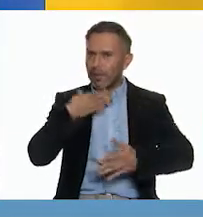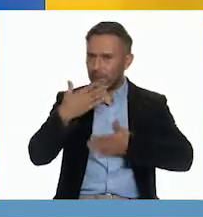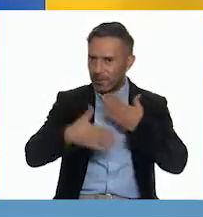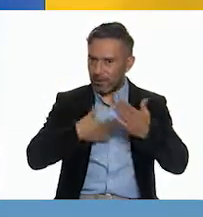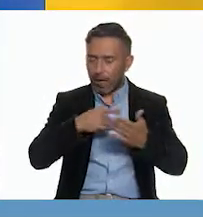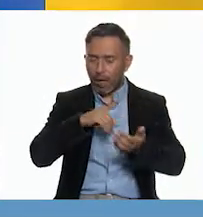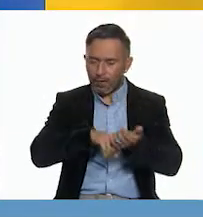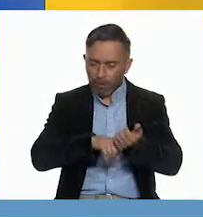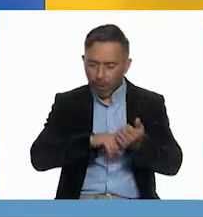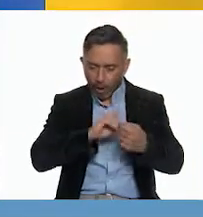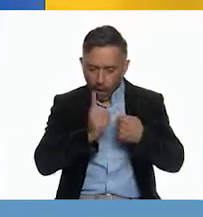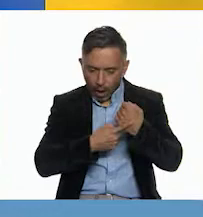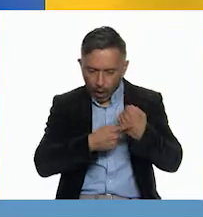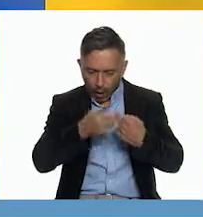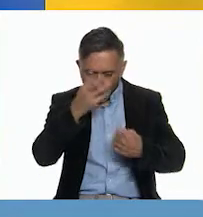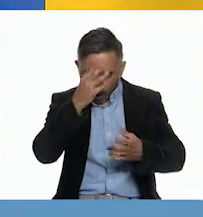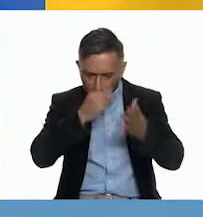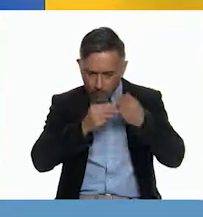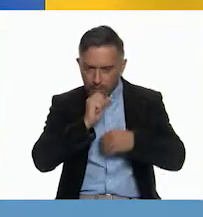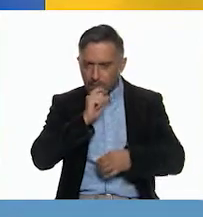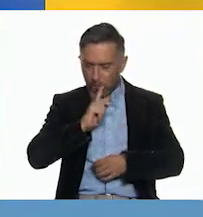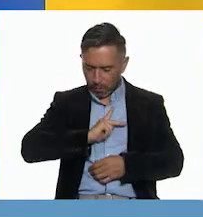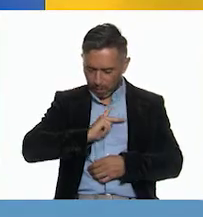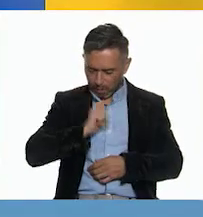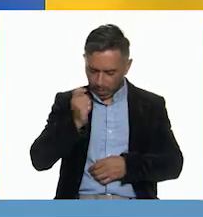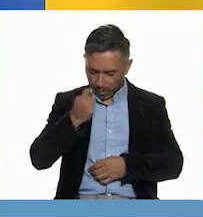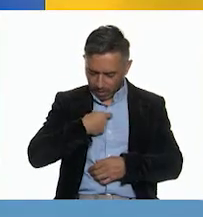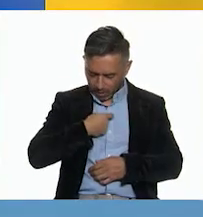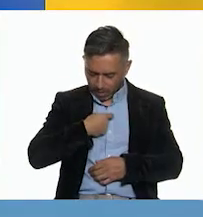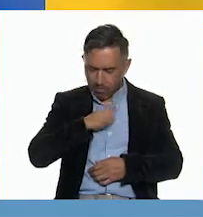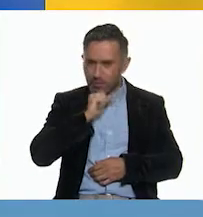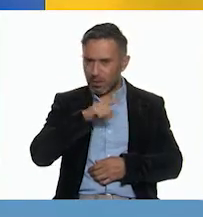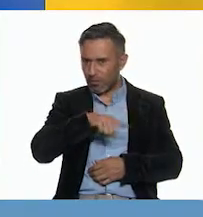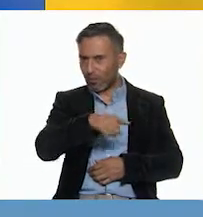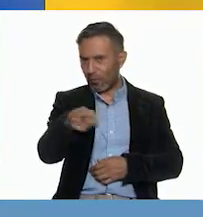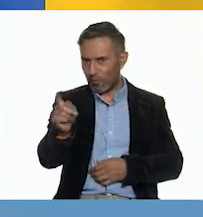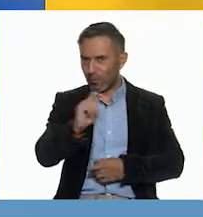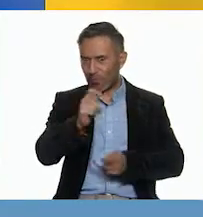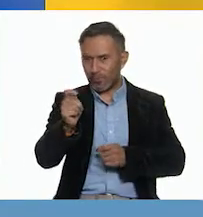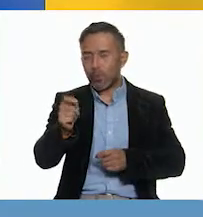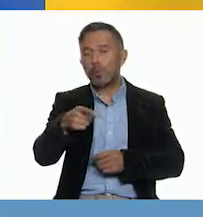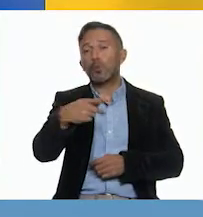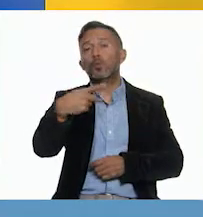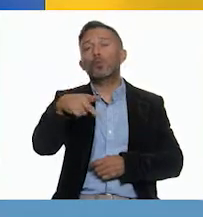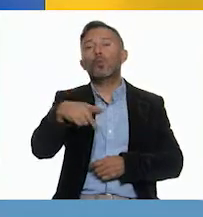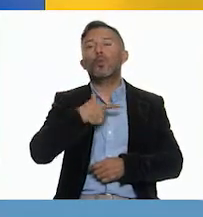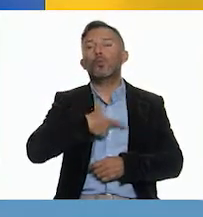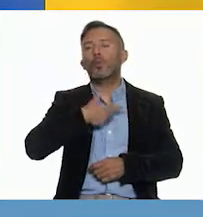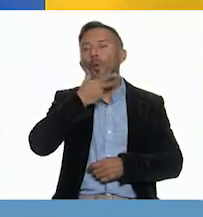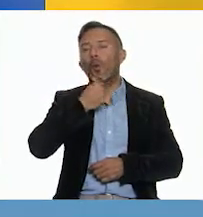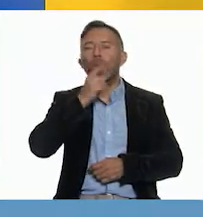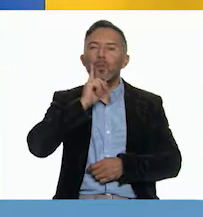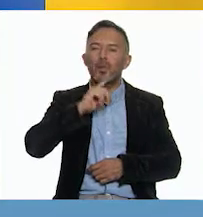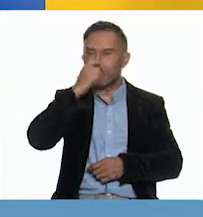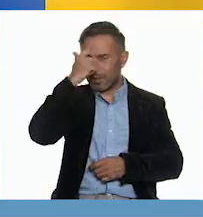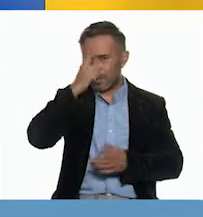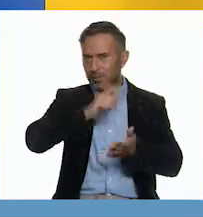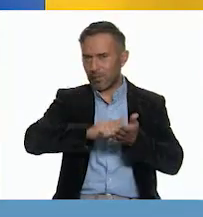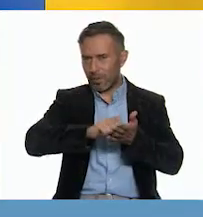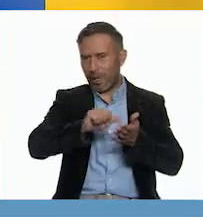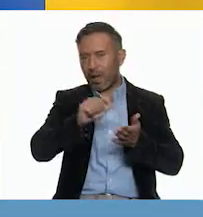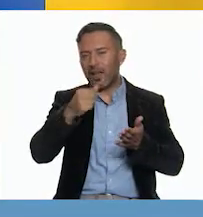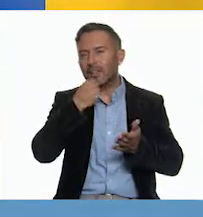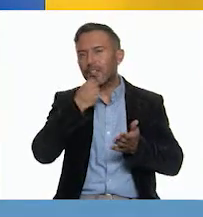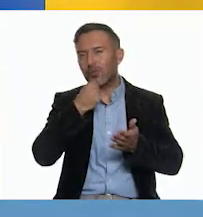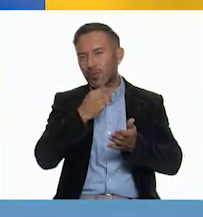de nosotros mismos y del mundo. Sigan leyendo a su escritora o escritor favorito de literatura infantil.